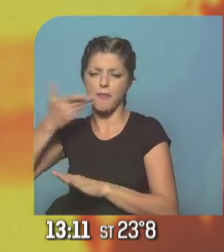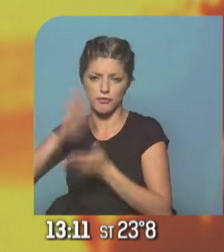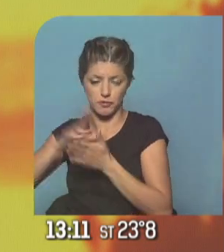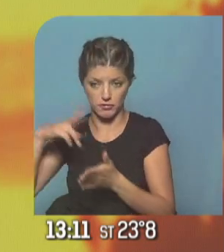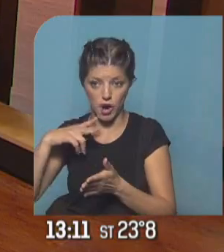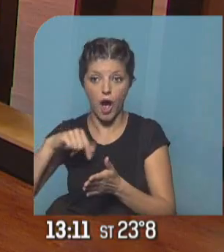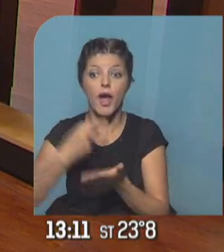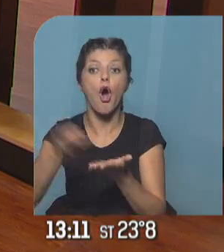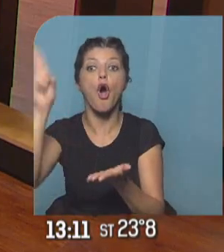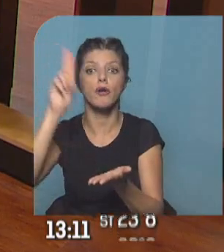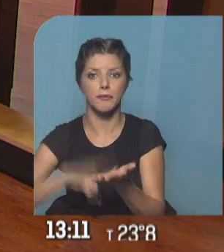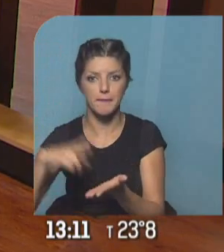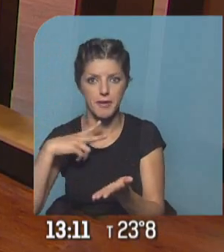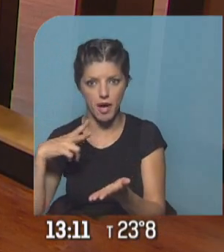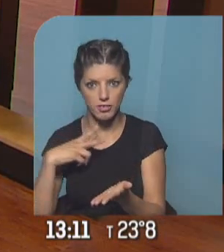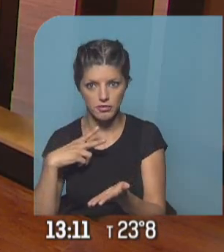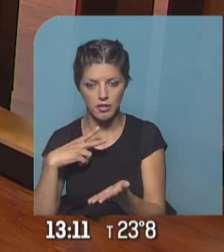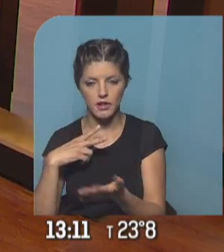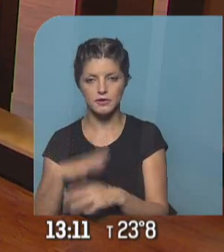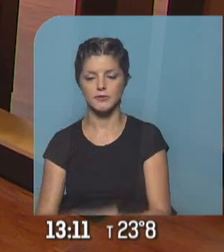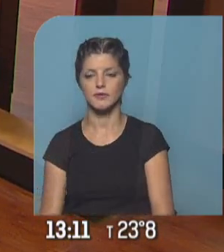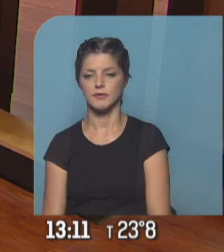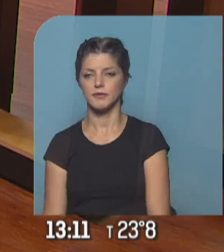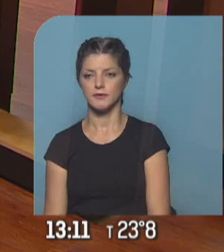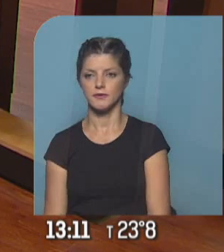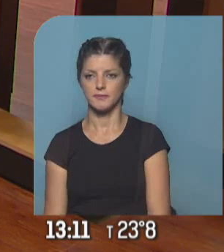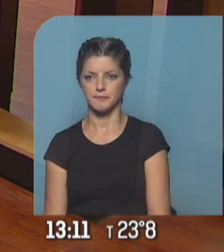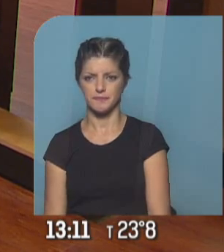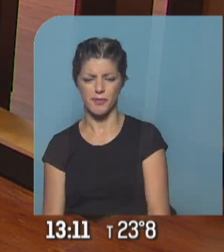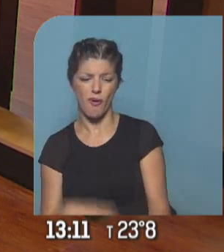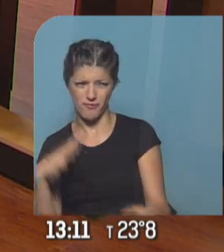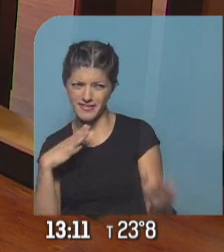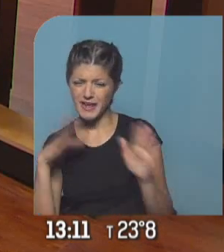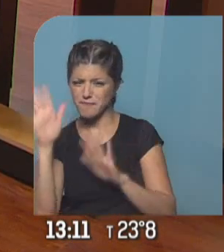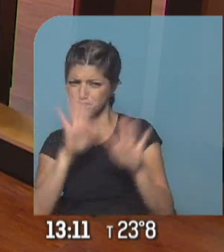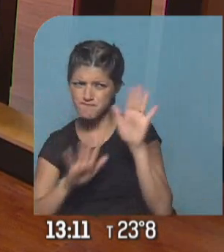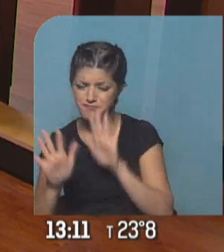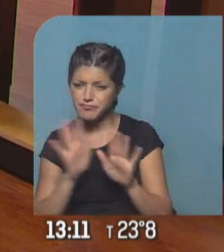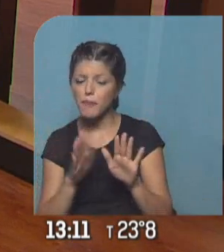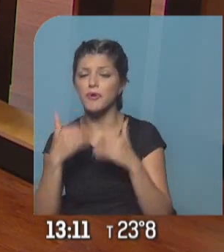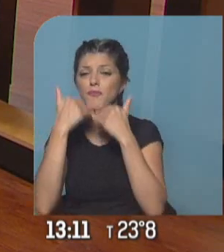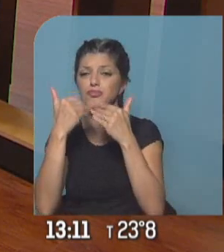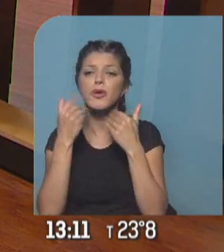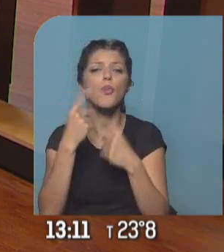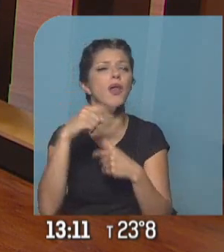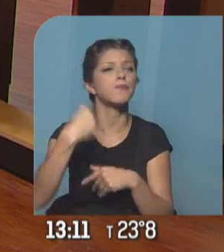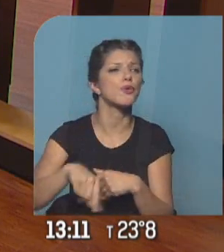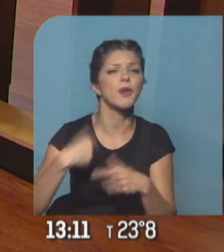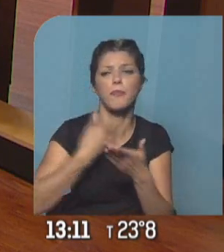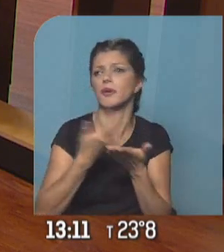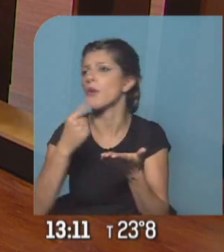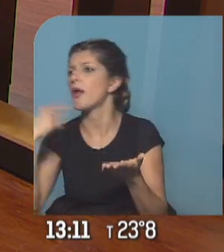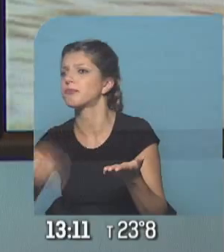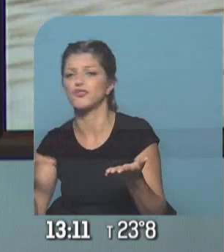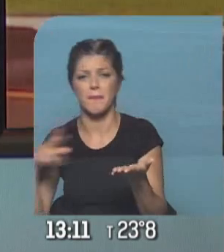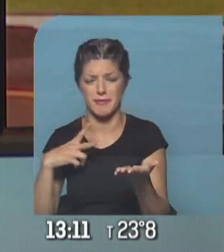las privatizaciones. Pero más allá de todo esto, habría que ordenarlo, porque no se sabe bien qué es lo público y qué es lo privado. Sí,